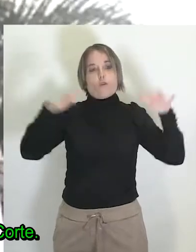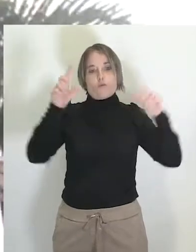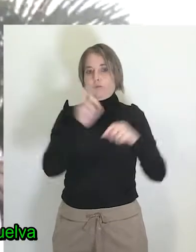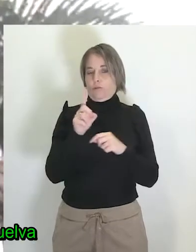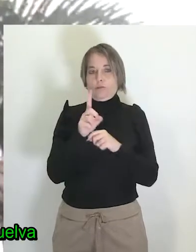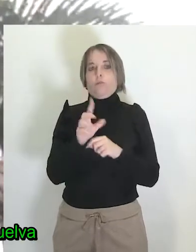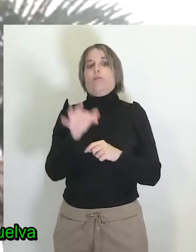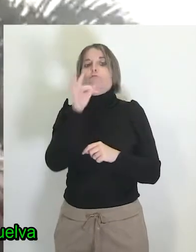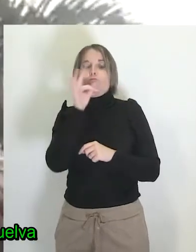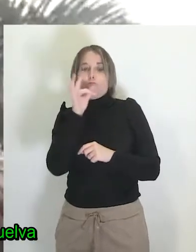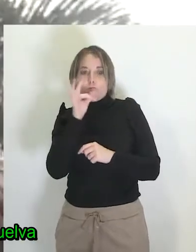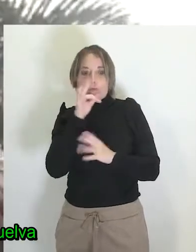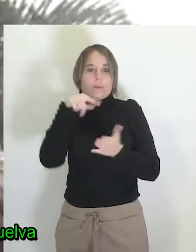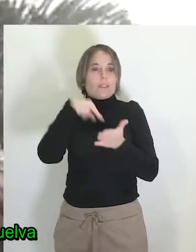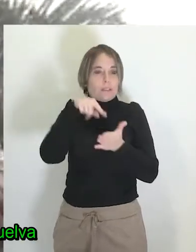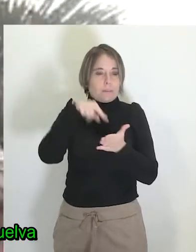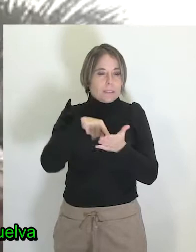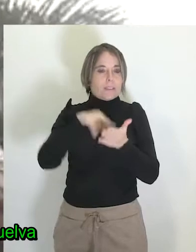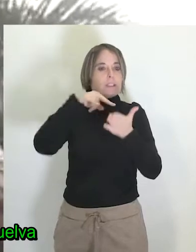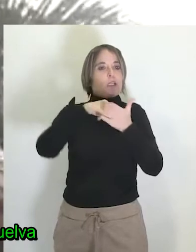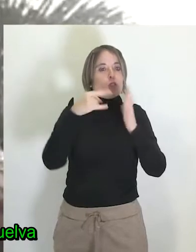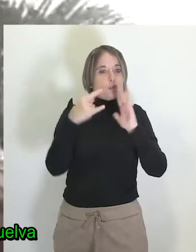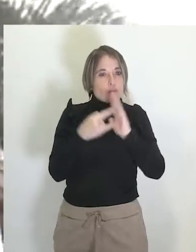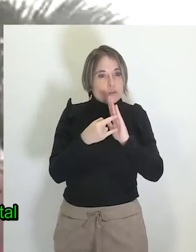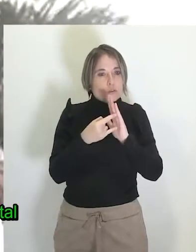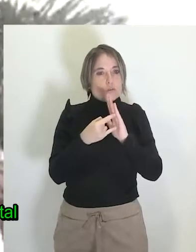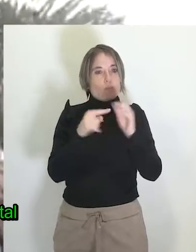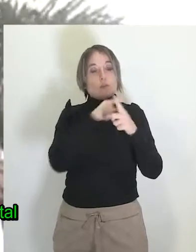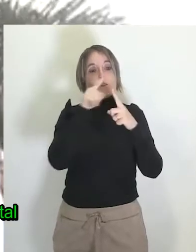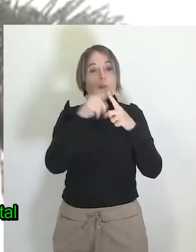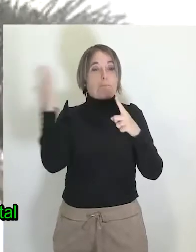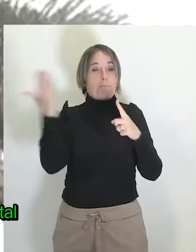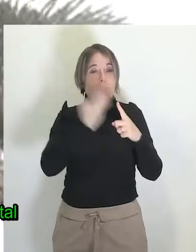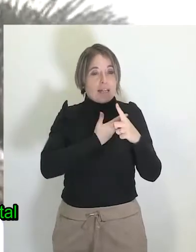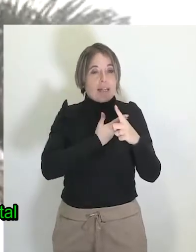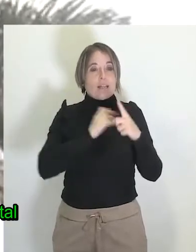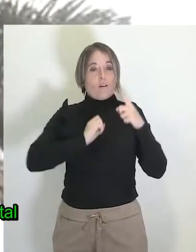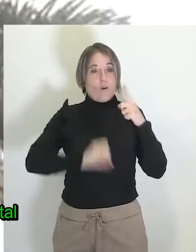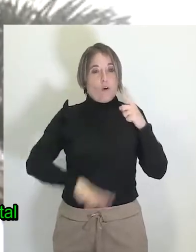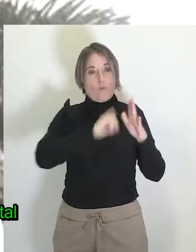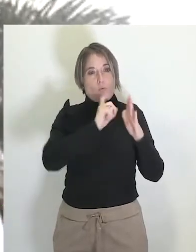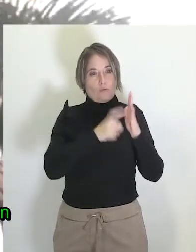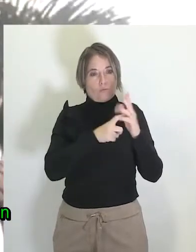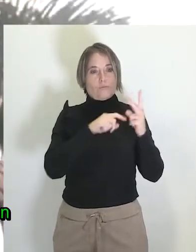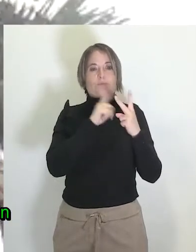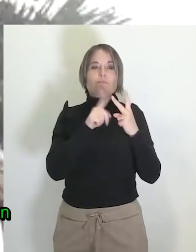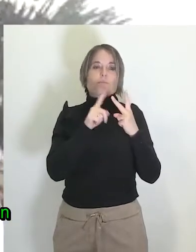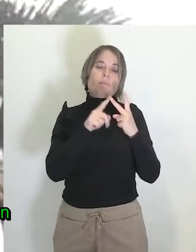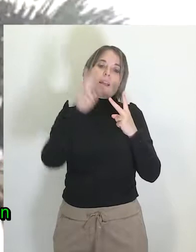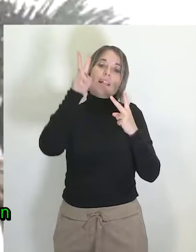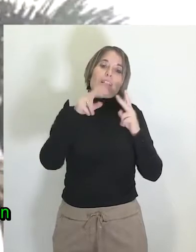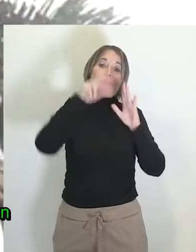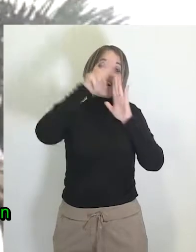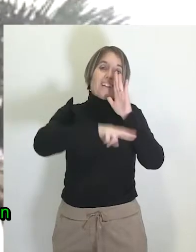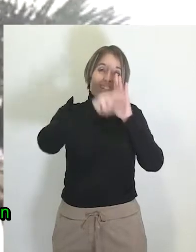Corte. Sigue pendiente de que se resuelva el tema de la penalización total del aborto, el tema de